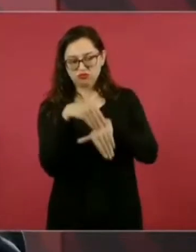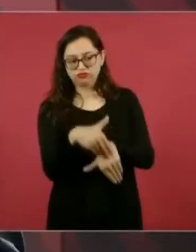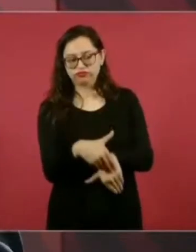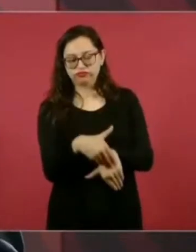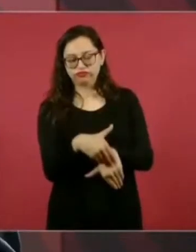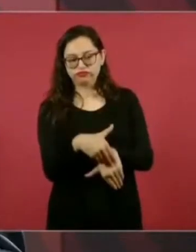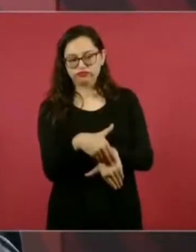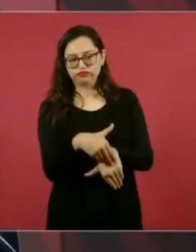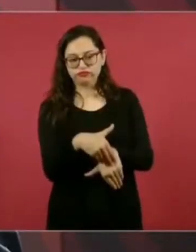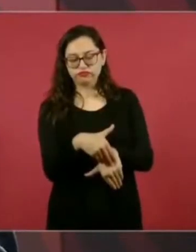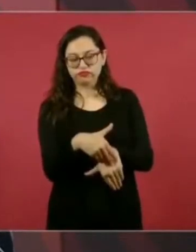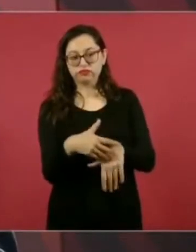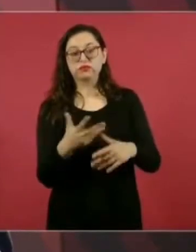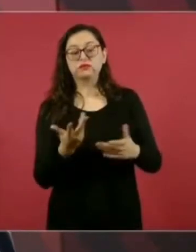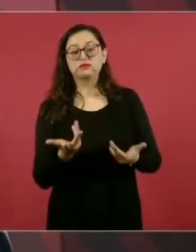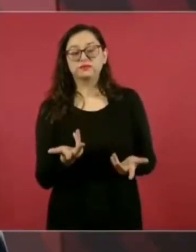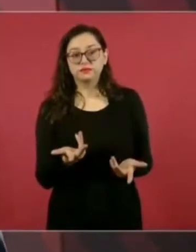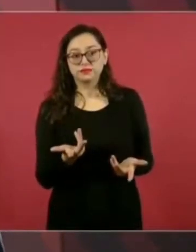y